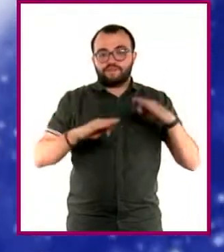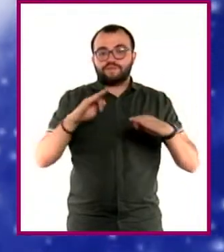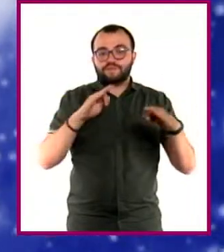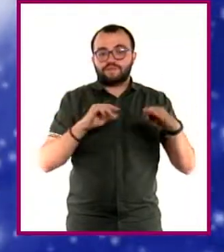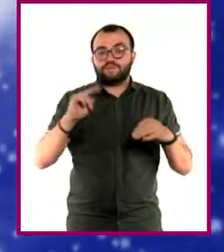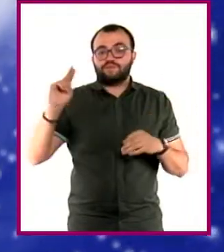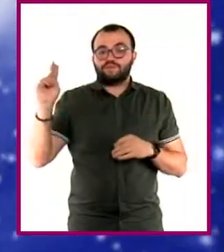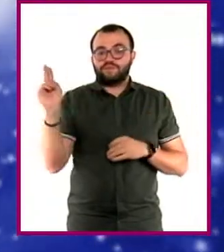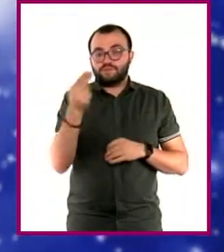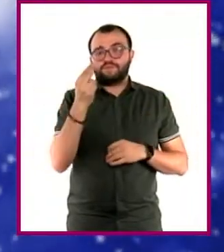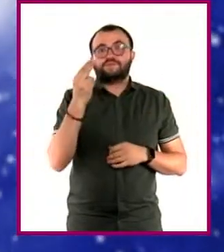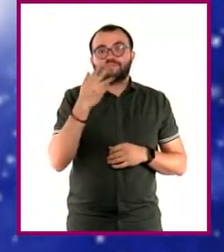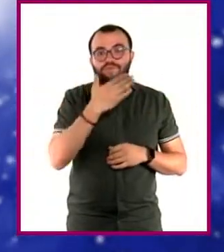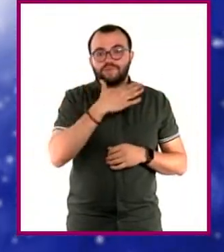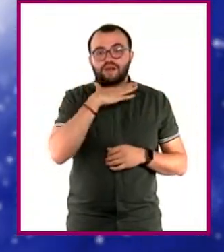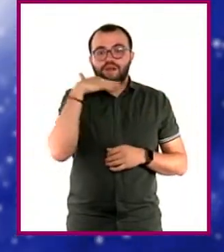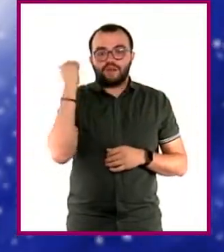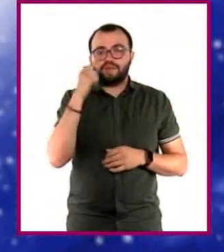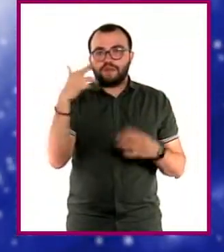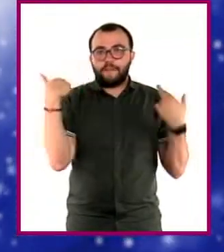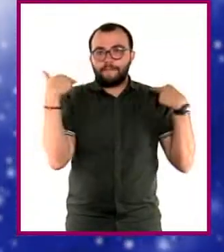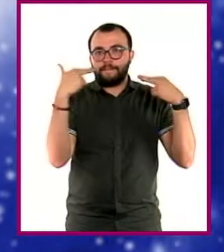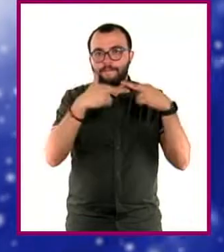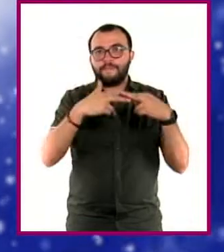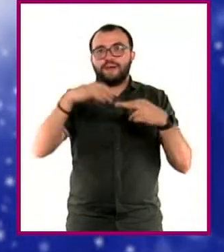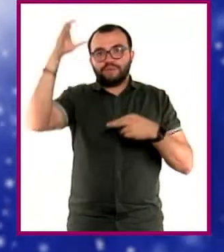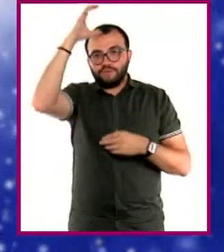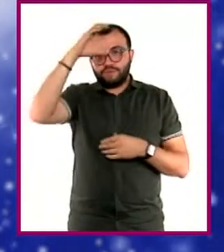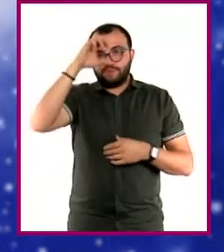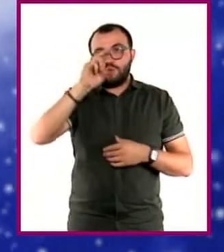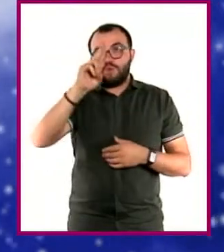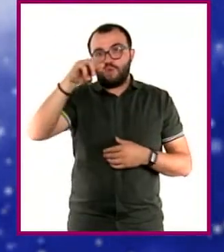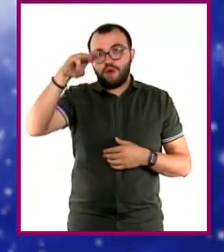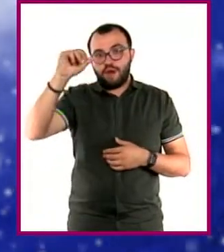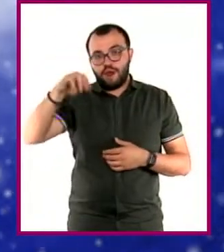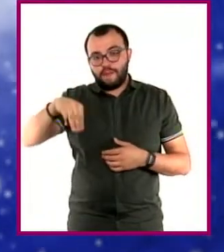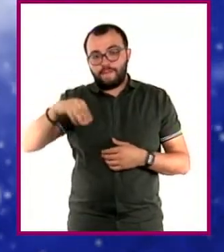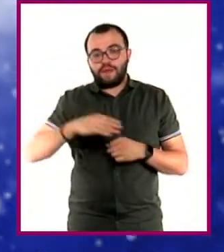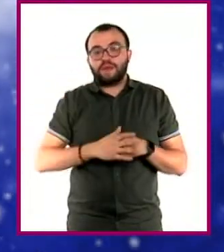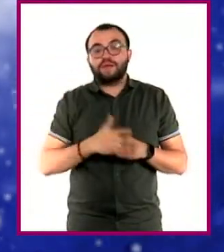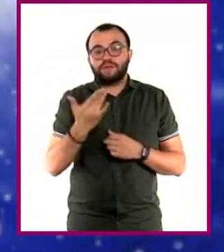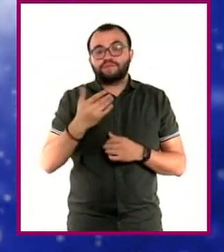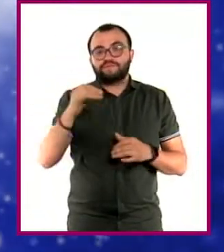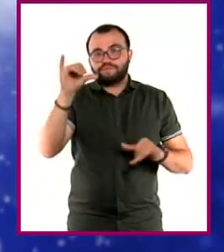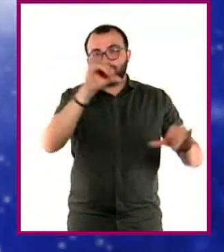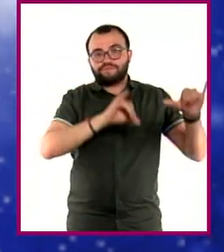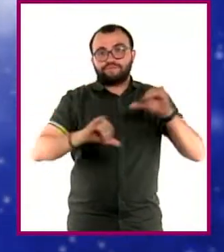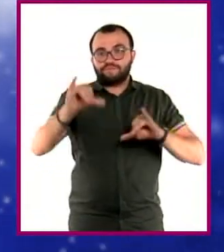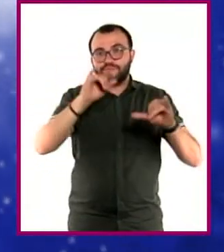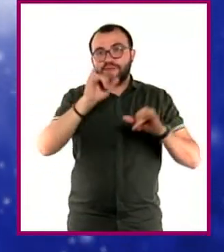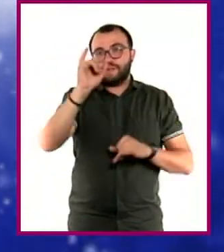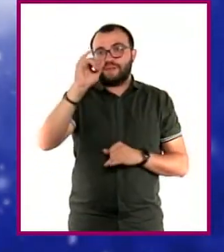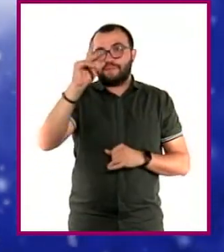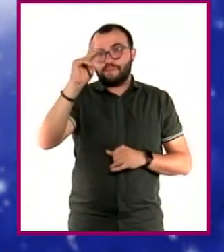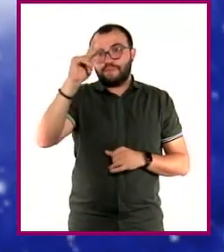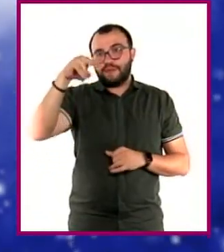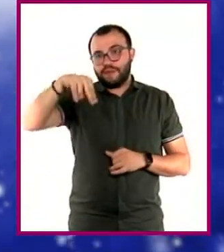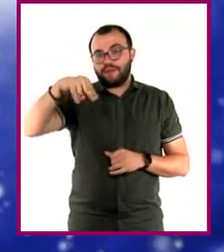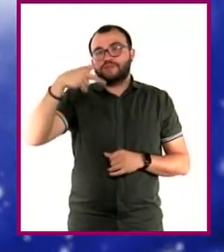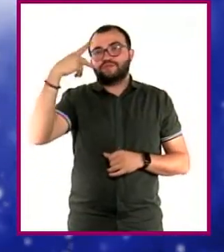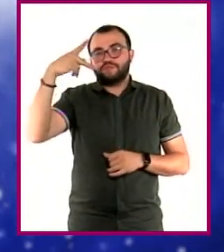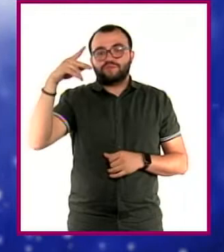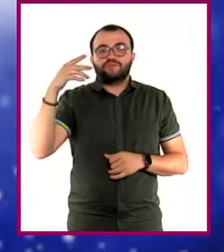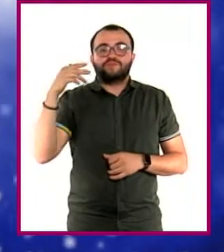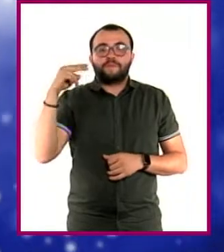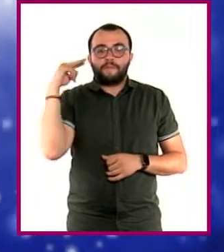Darmstadt, Alemania. Maestro en ciencias por la UNAM e ingeniero químico por el Instituto Tecnológico de Orizaba. Es